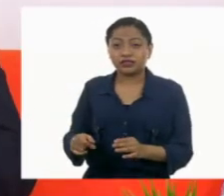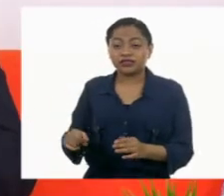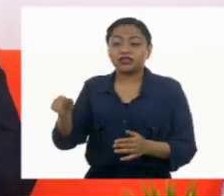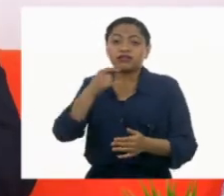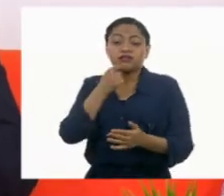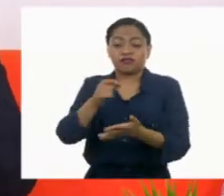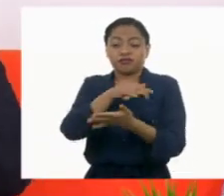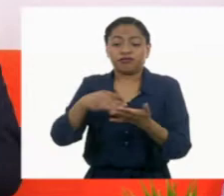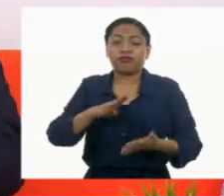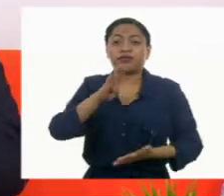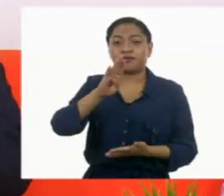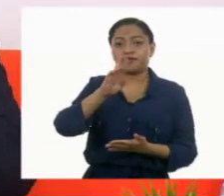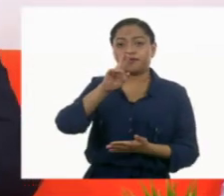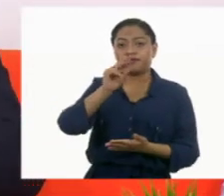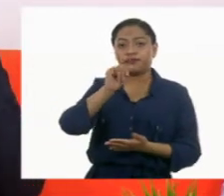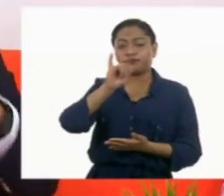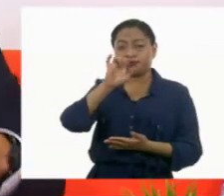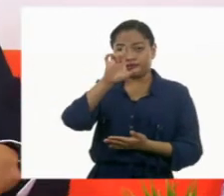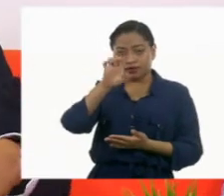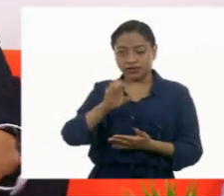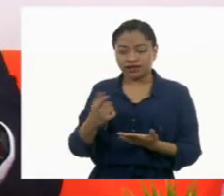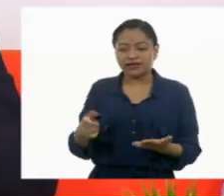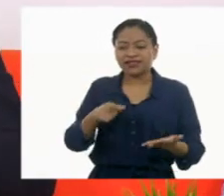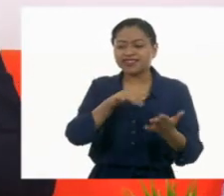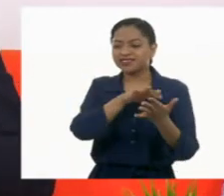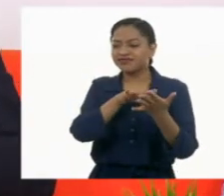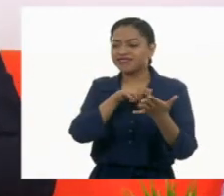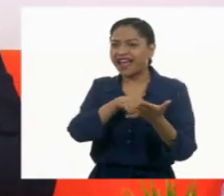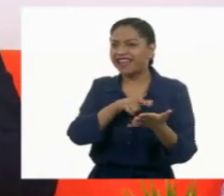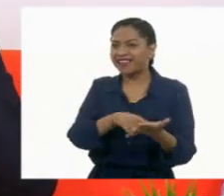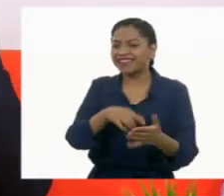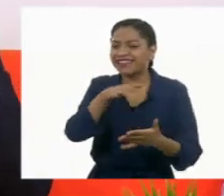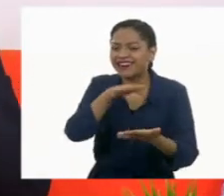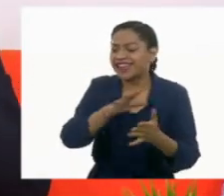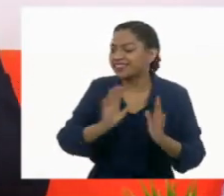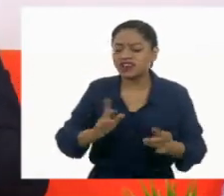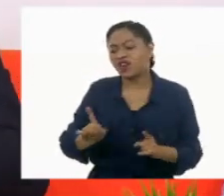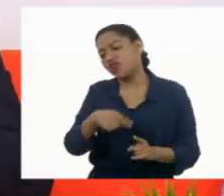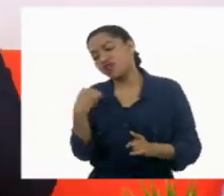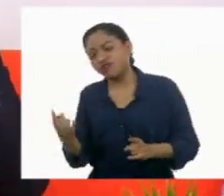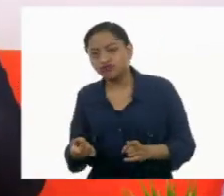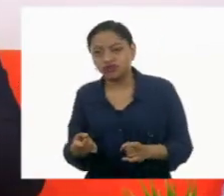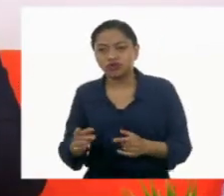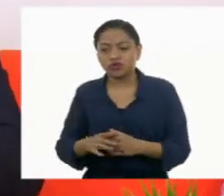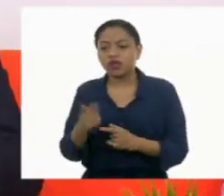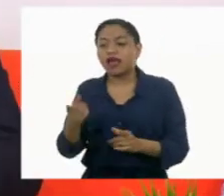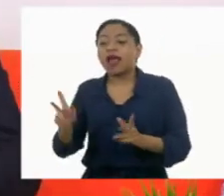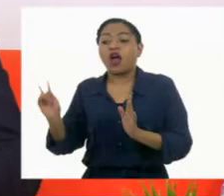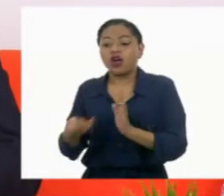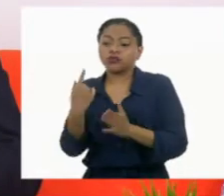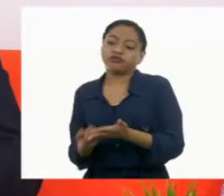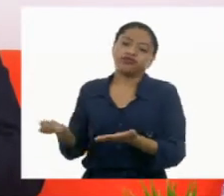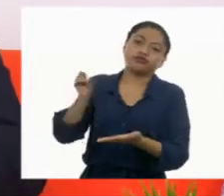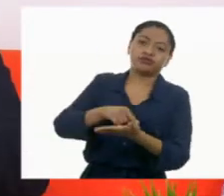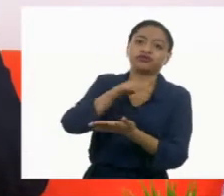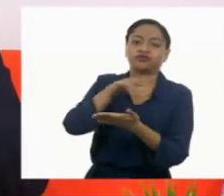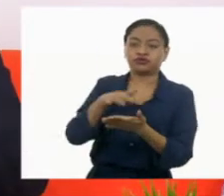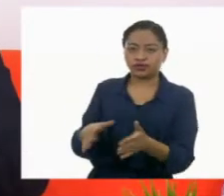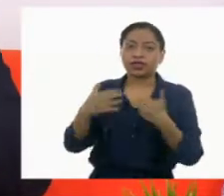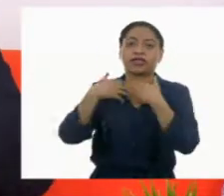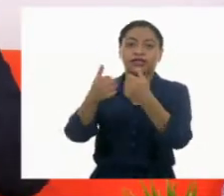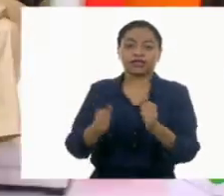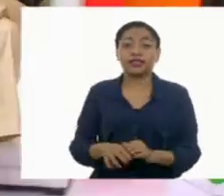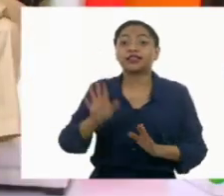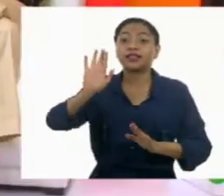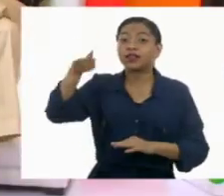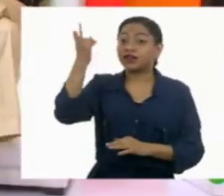puede decidir, ahora no voy a leer esto, voy a continuar con la lectura del tema y luego me voy a regresar para tocarlo. Recordemos